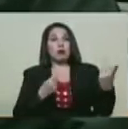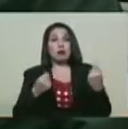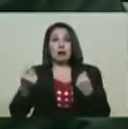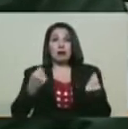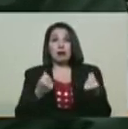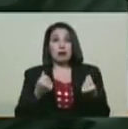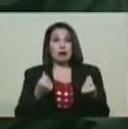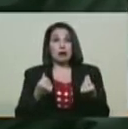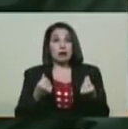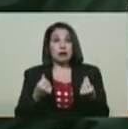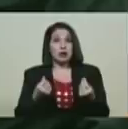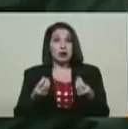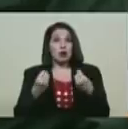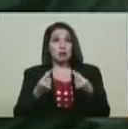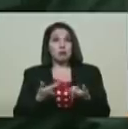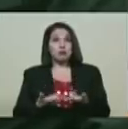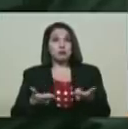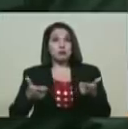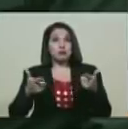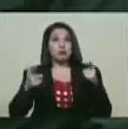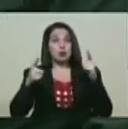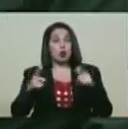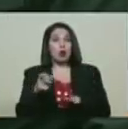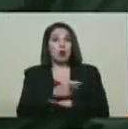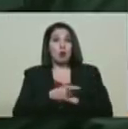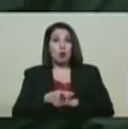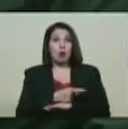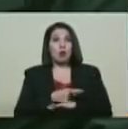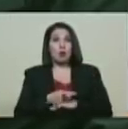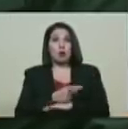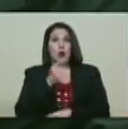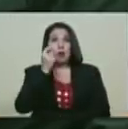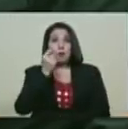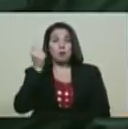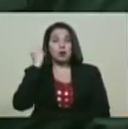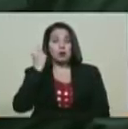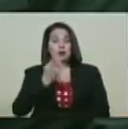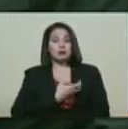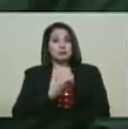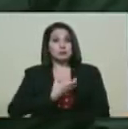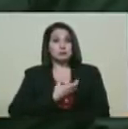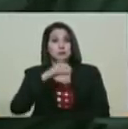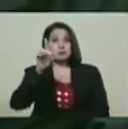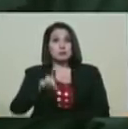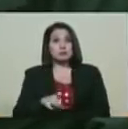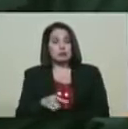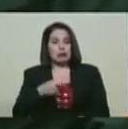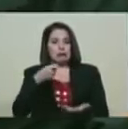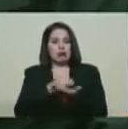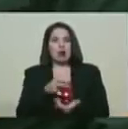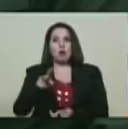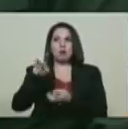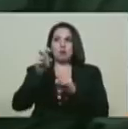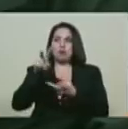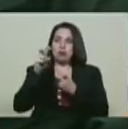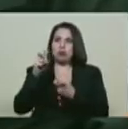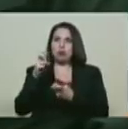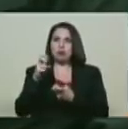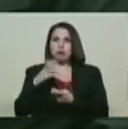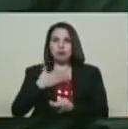porque nos va a permitir de que todos los gobernadores, gobernadoras, alcaldes y alcaldesas tengan los recursos a tiempo y